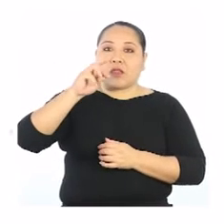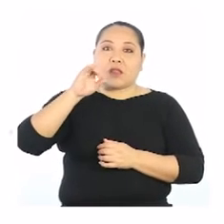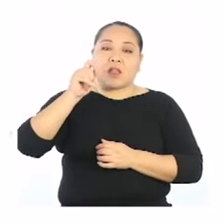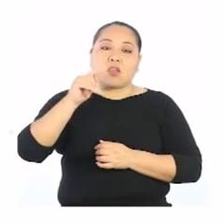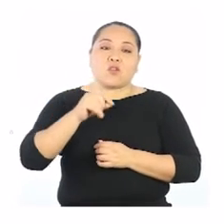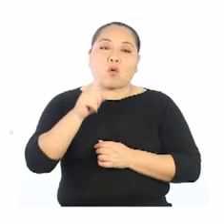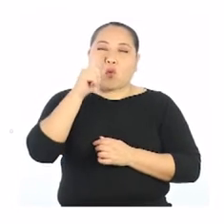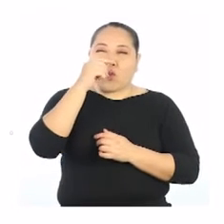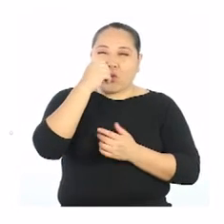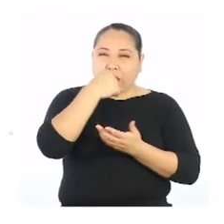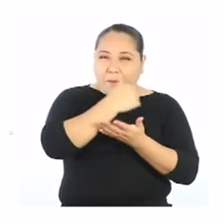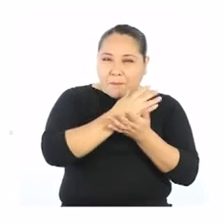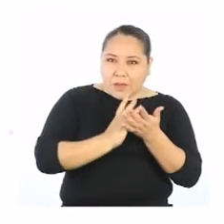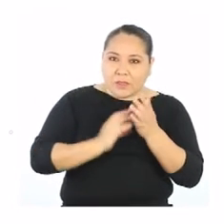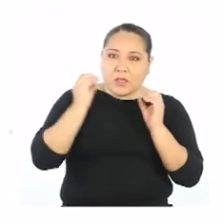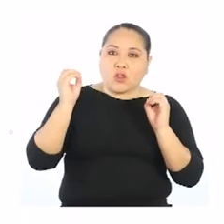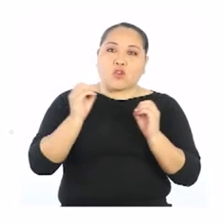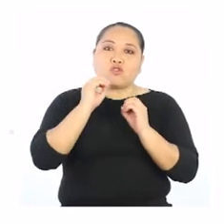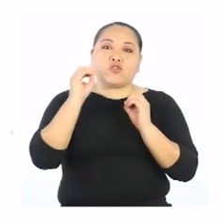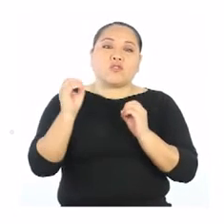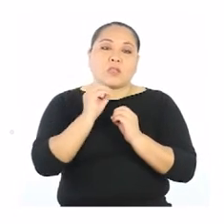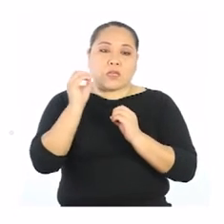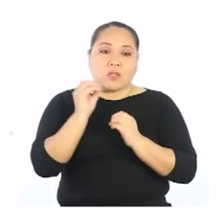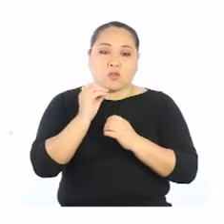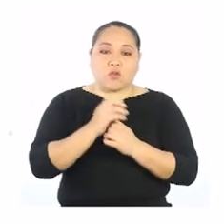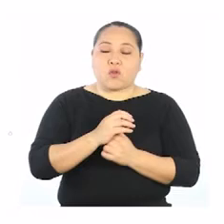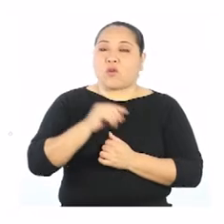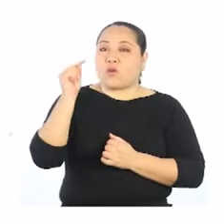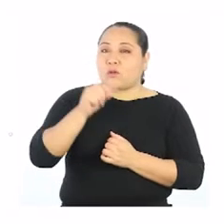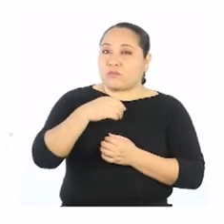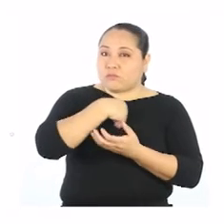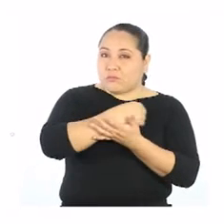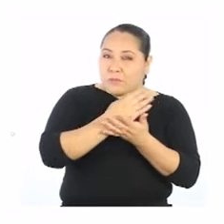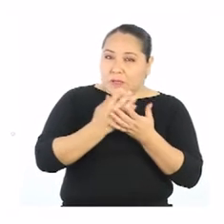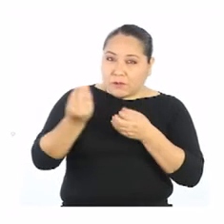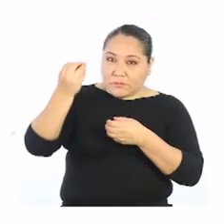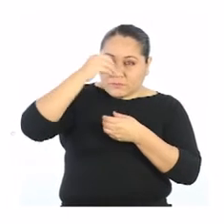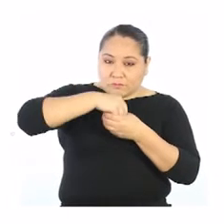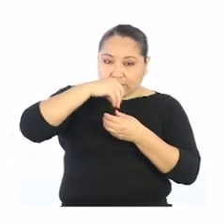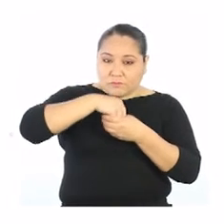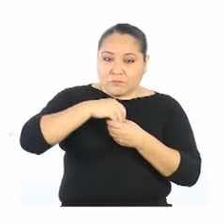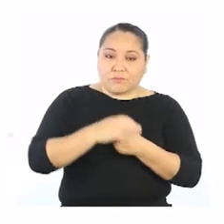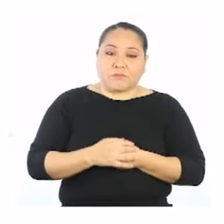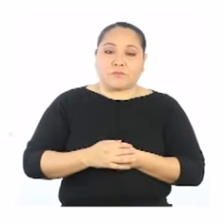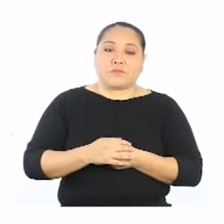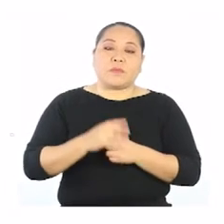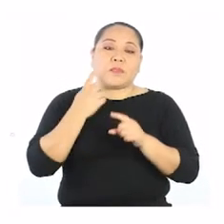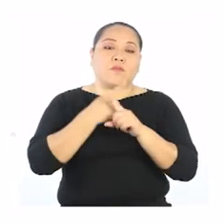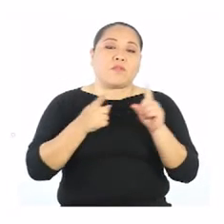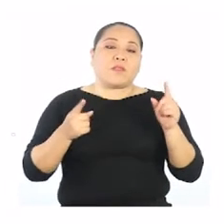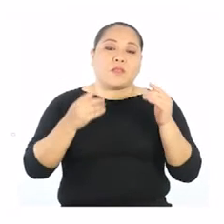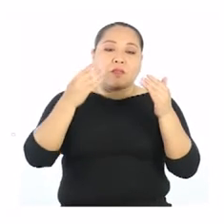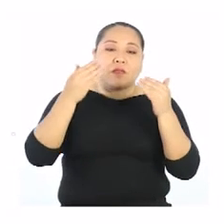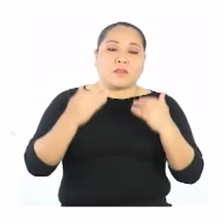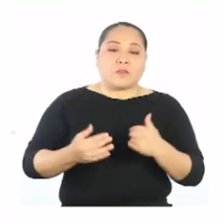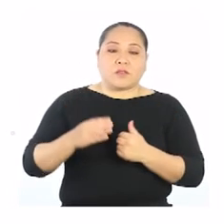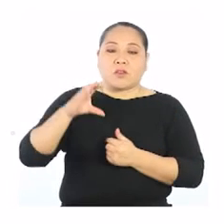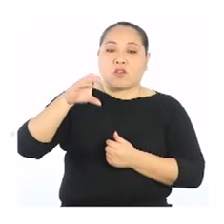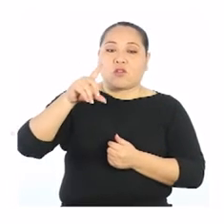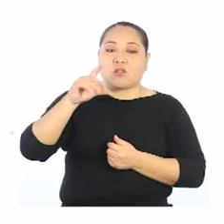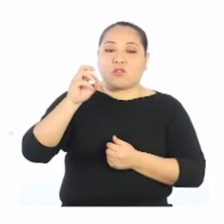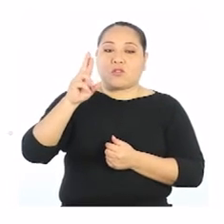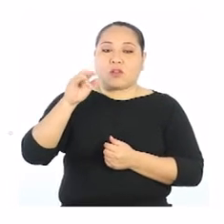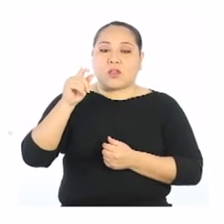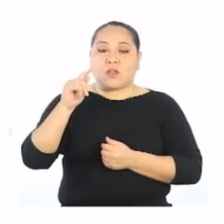nitratos transfieren 1/3 del oxígeno que forma parte de su composición. Por el contrario,